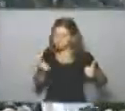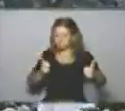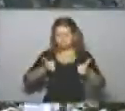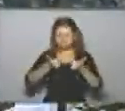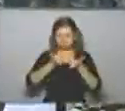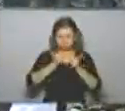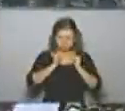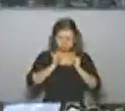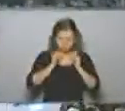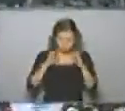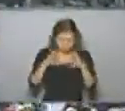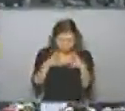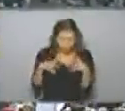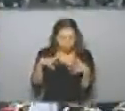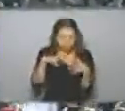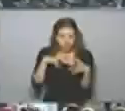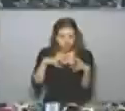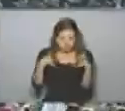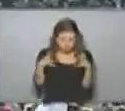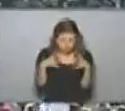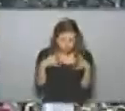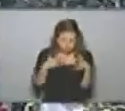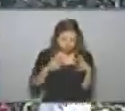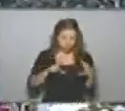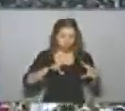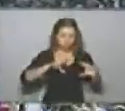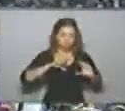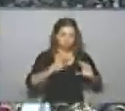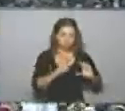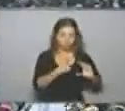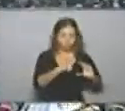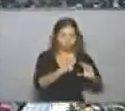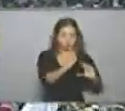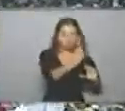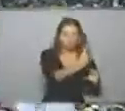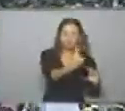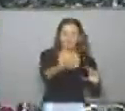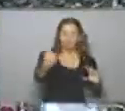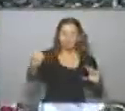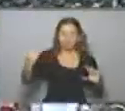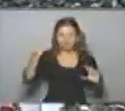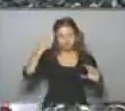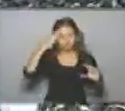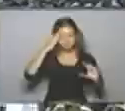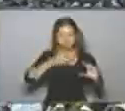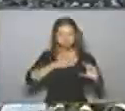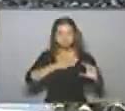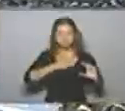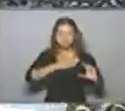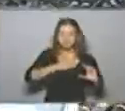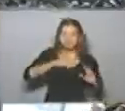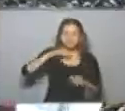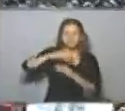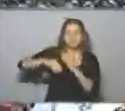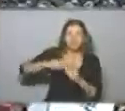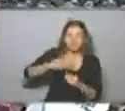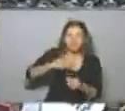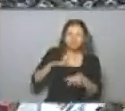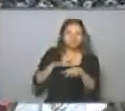que en el cual, bueno, seguramente en el corazón de cada persona uno se recuerda de los parientes, de las situaciones,